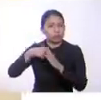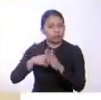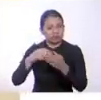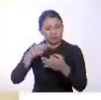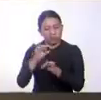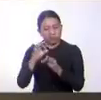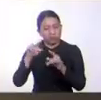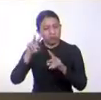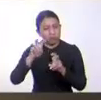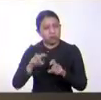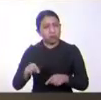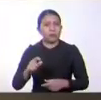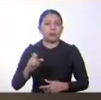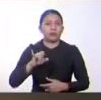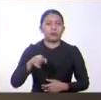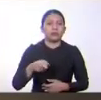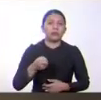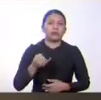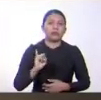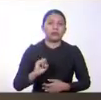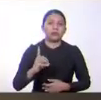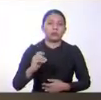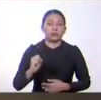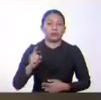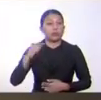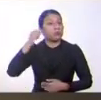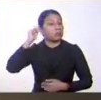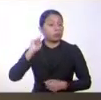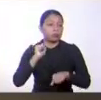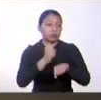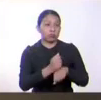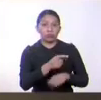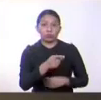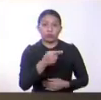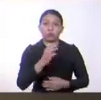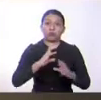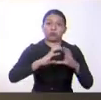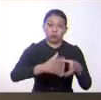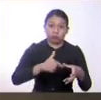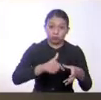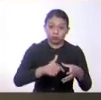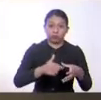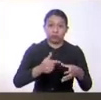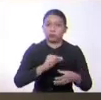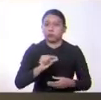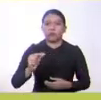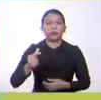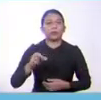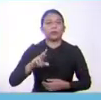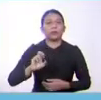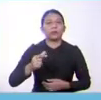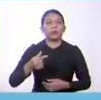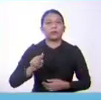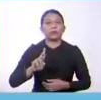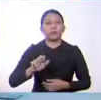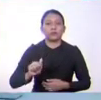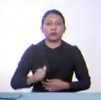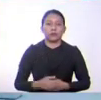tejidos. De hecho, Linneo nombró a un género de plantas en su honor, Grewia.